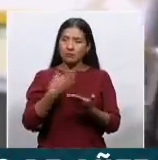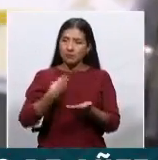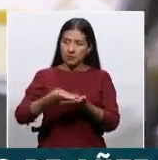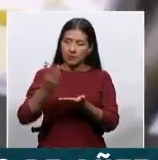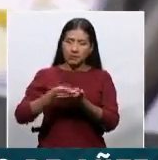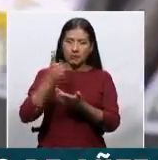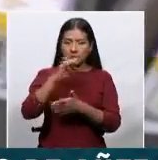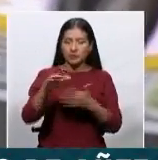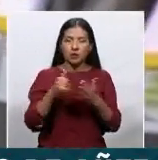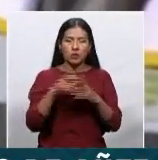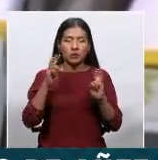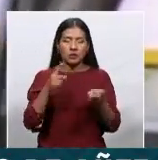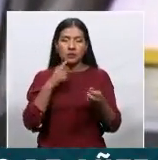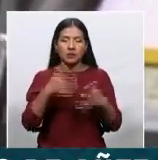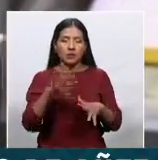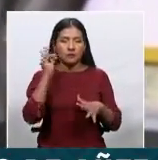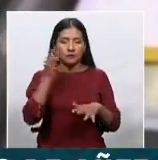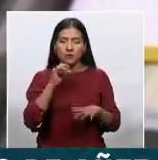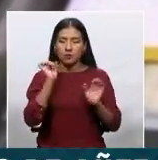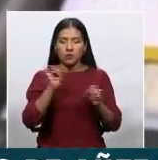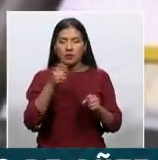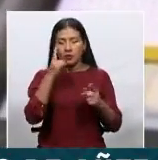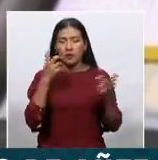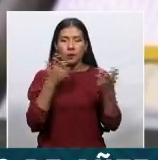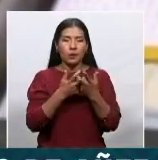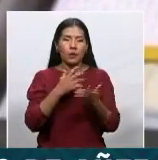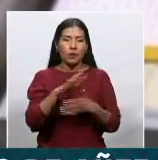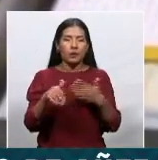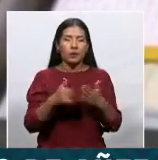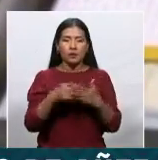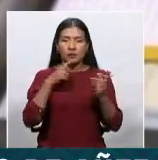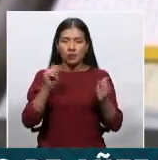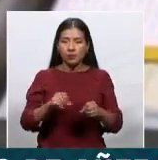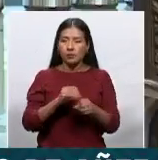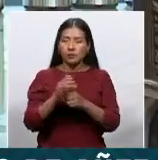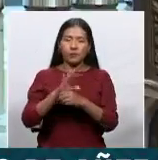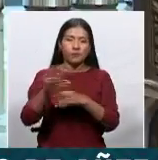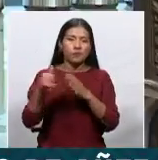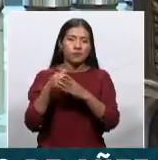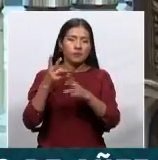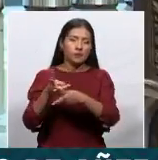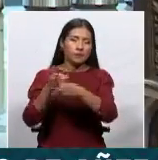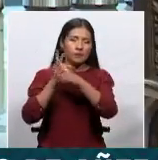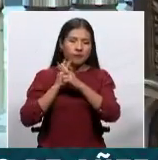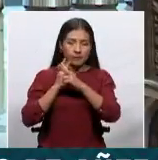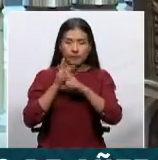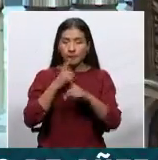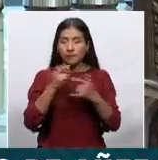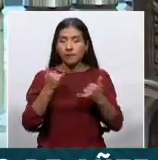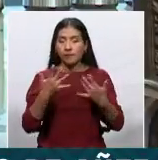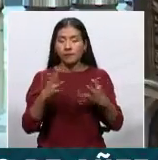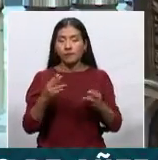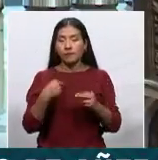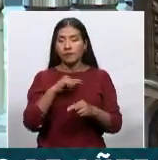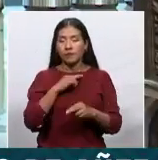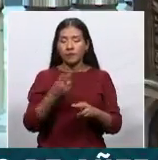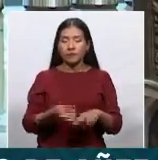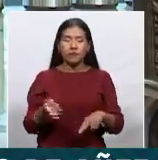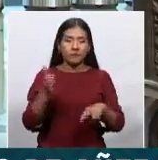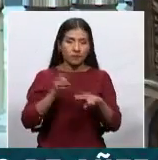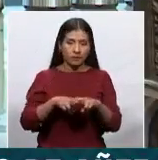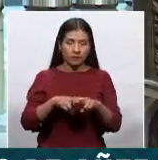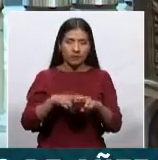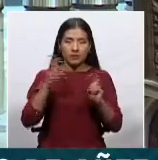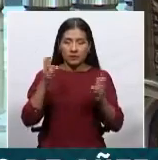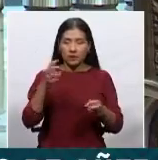nuestra posición fiscal sea congruente con la disponibilidad del financiamiento. Pero además, siendo un gobierno de